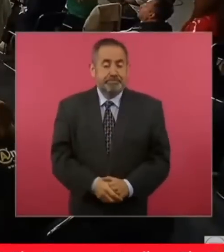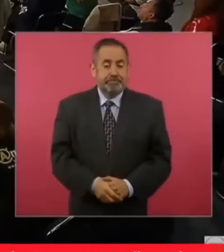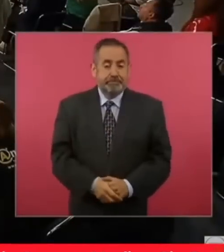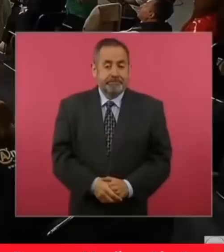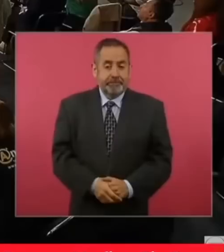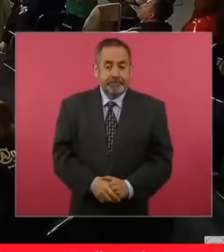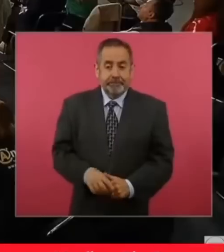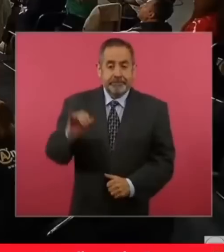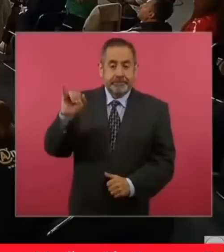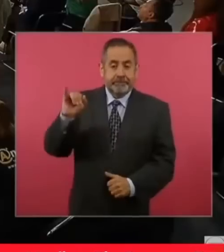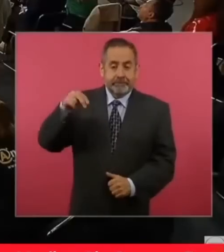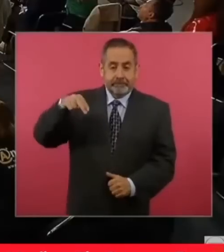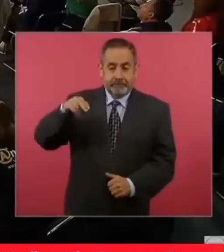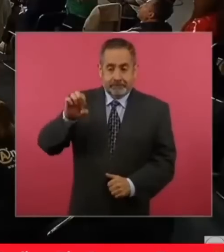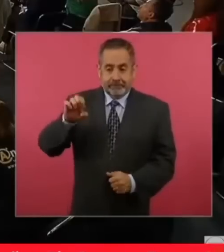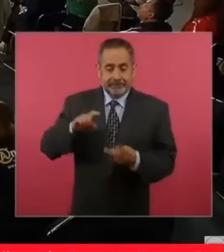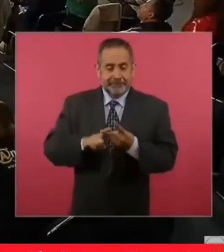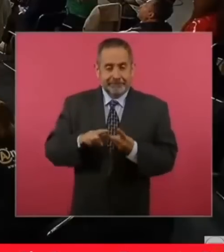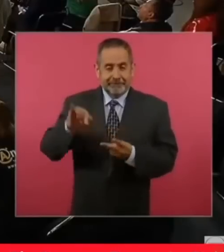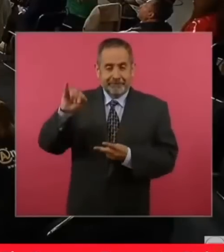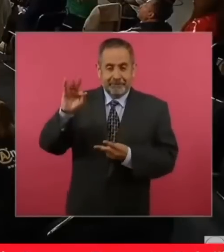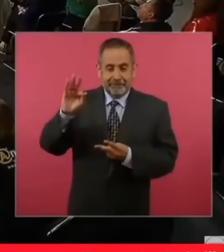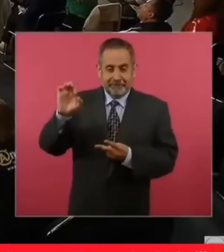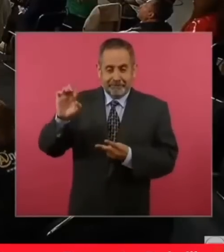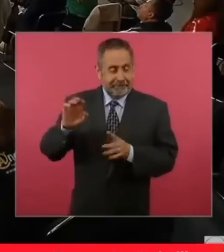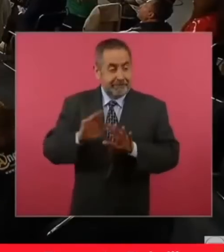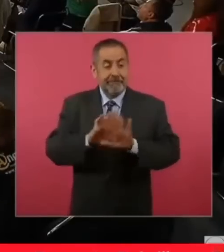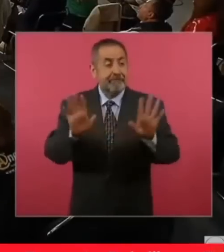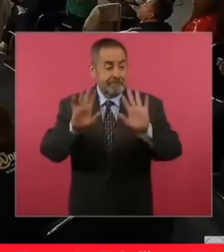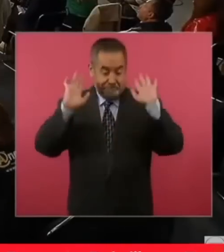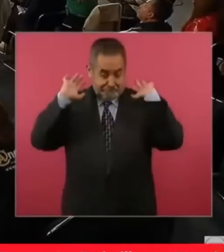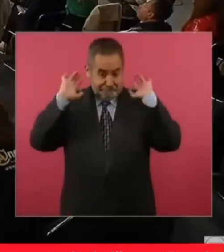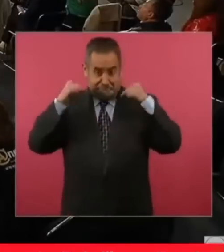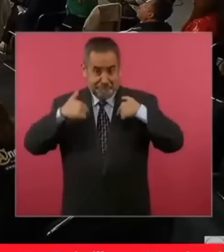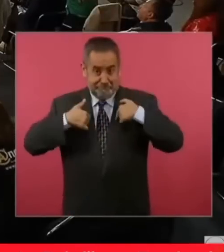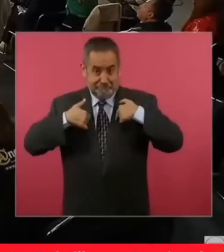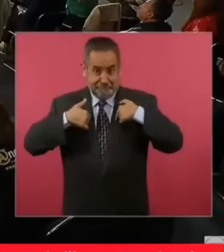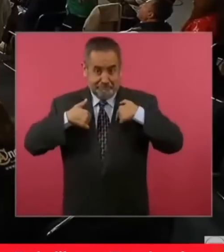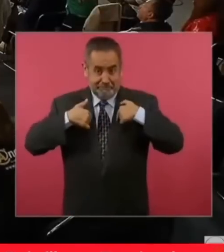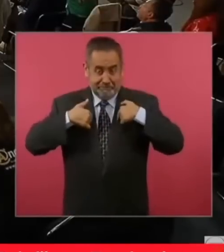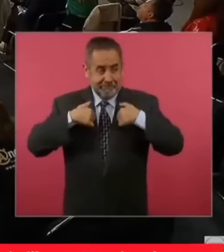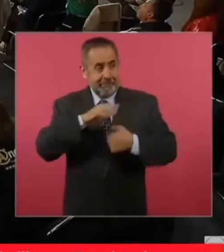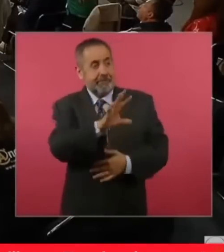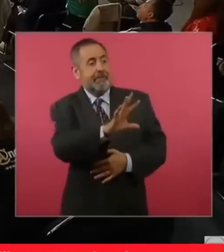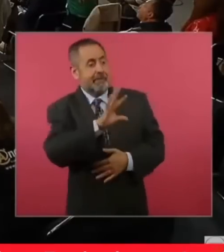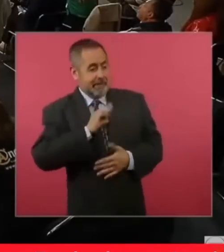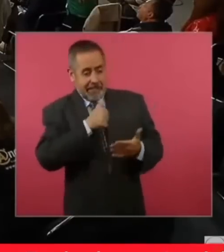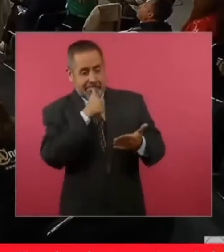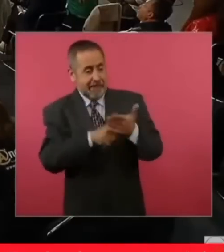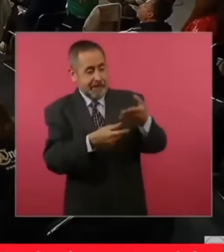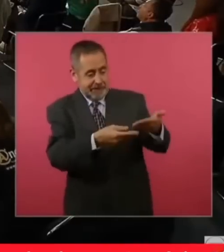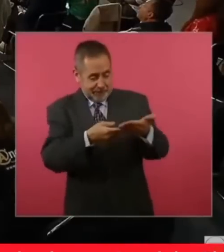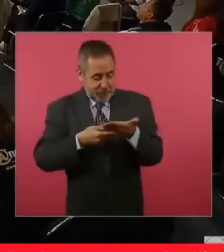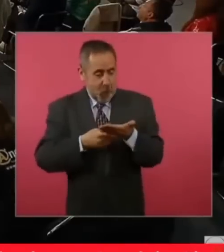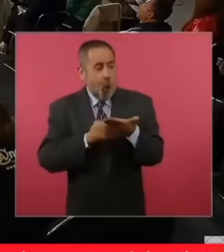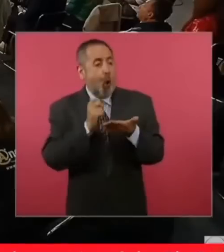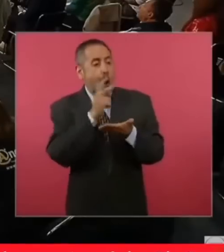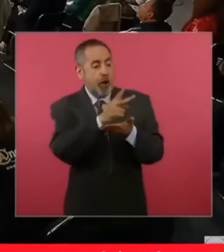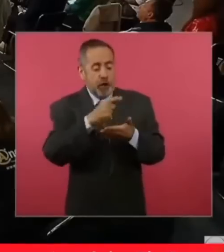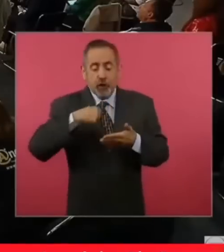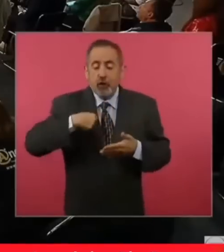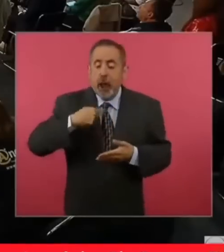INE, IFE, ya me di por notificado, ¿eh? No